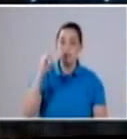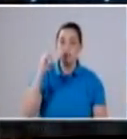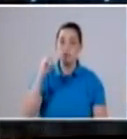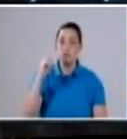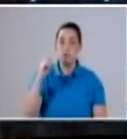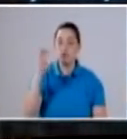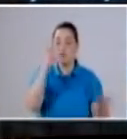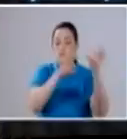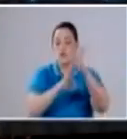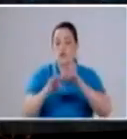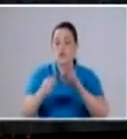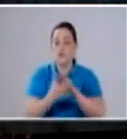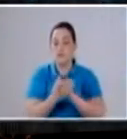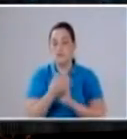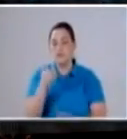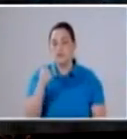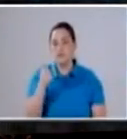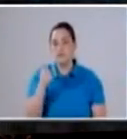¿De veras lo sabe?